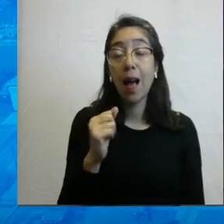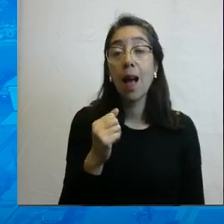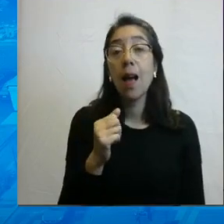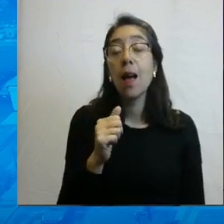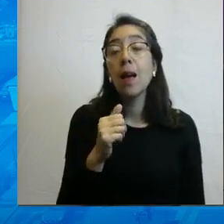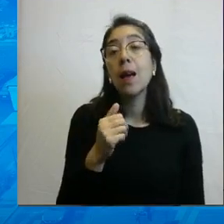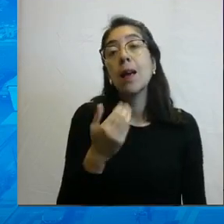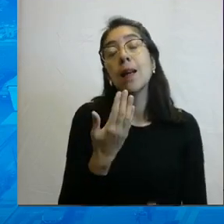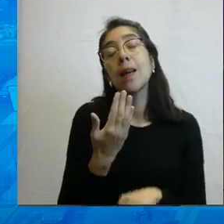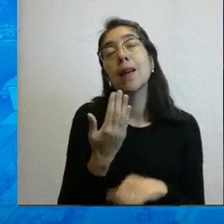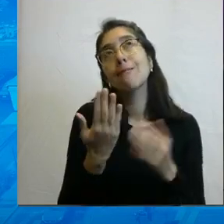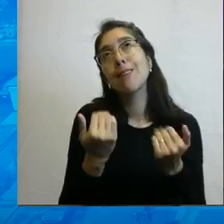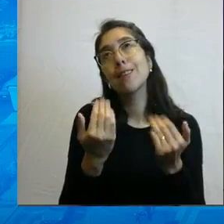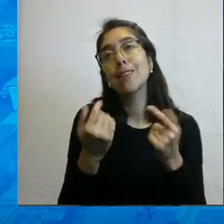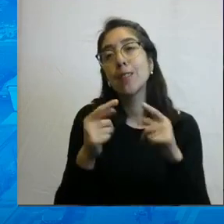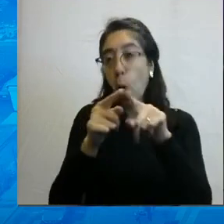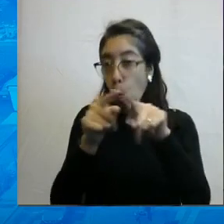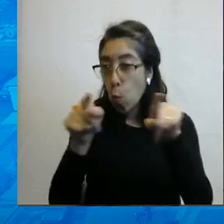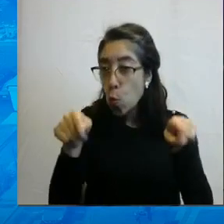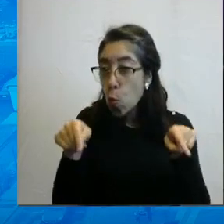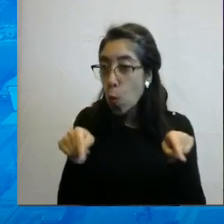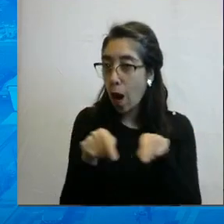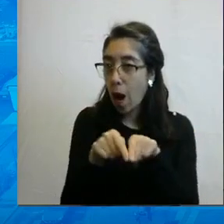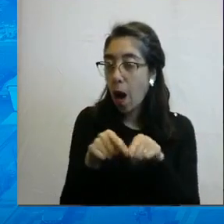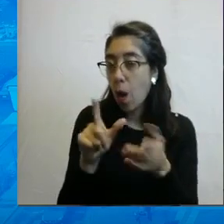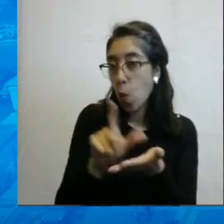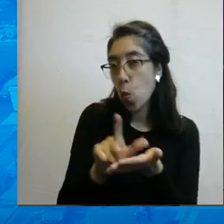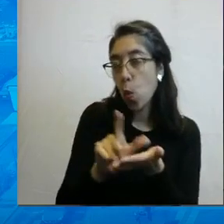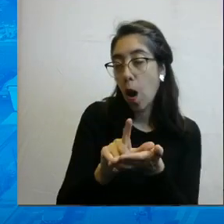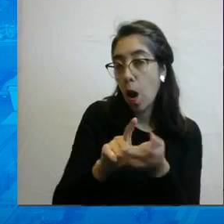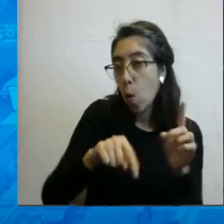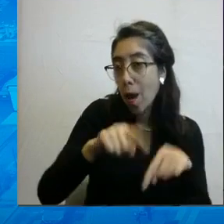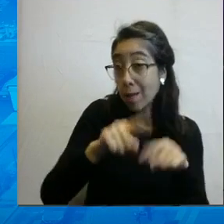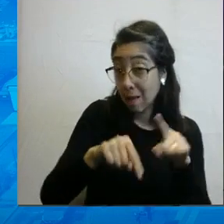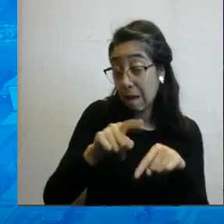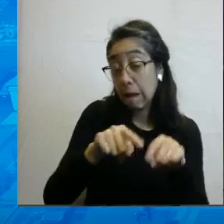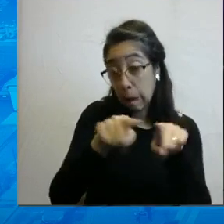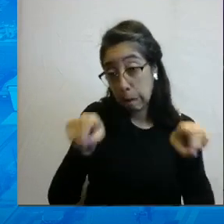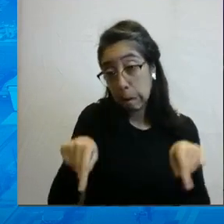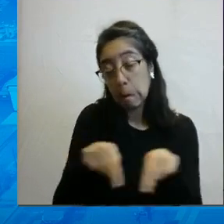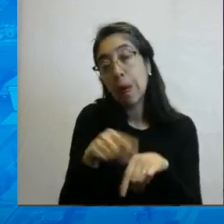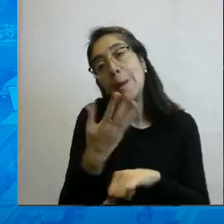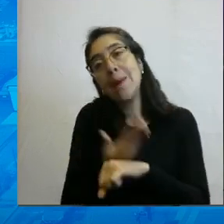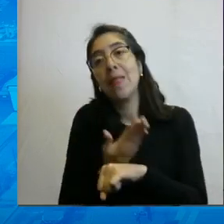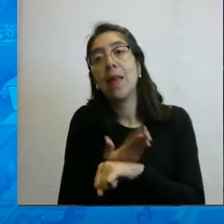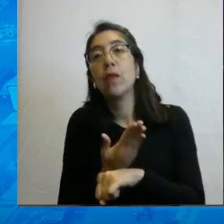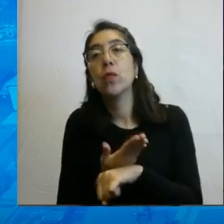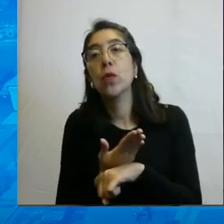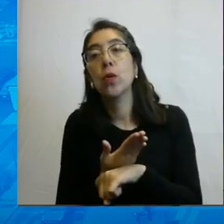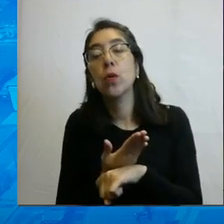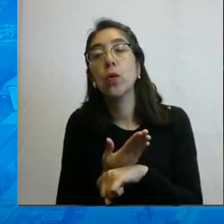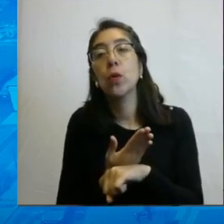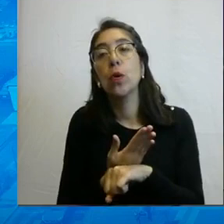en el cementerio, ¿cierto?, donde esperamos en el minuto que hicimos esa presentación, hace varios años lo apoyamos en ese